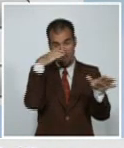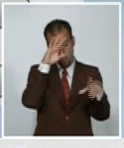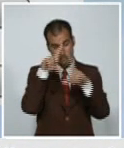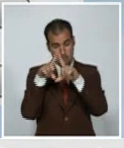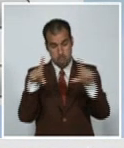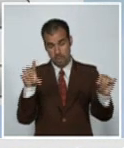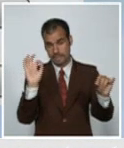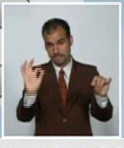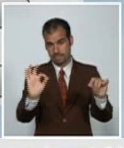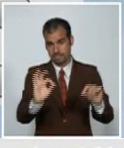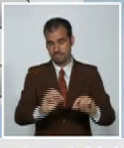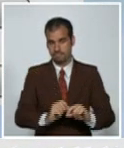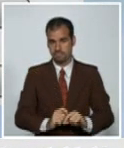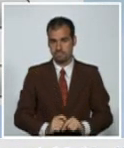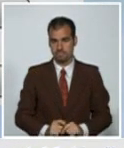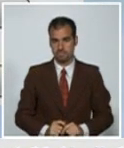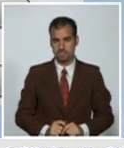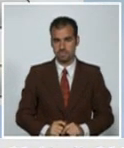Eso da un